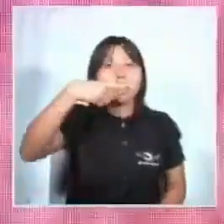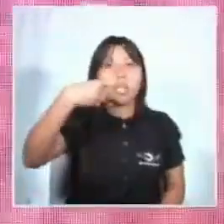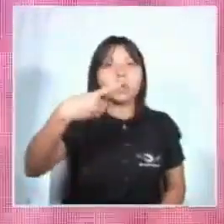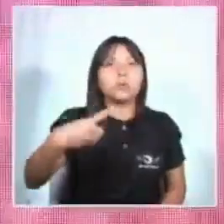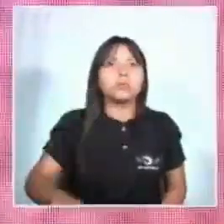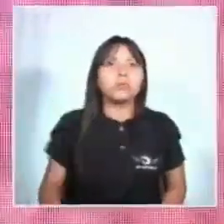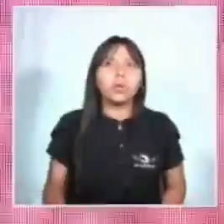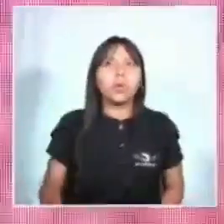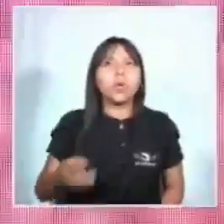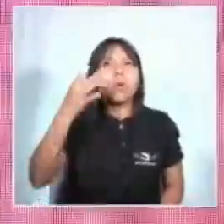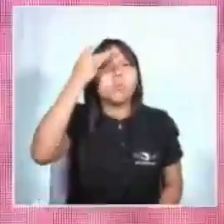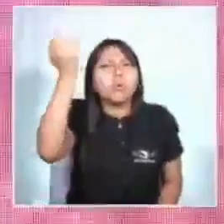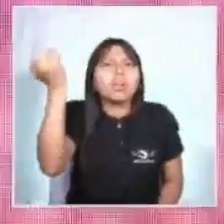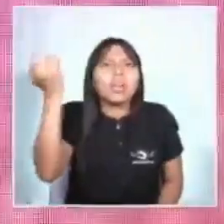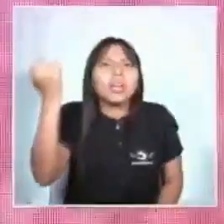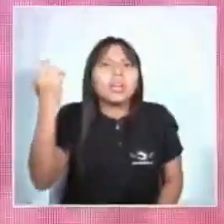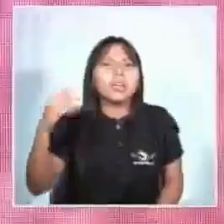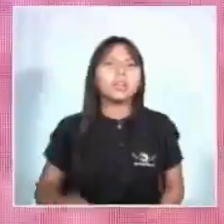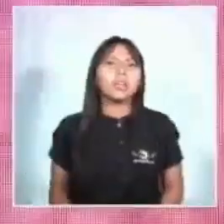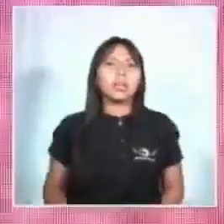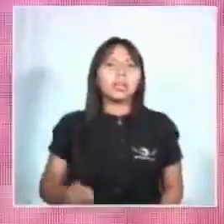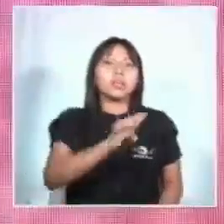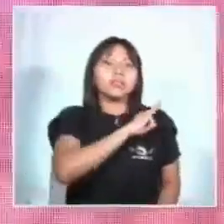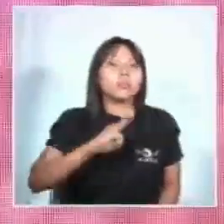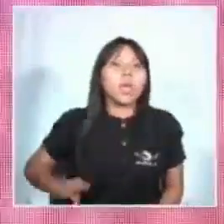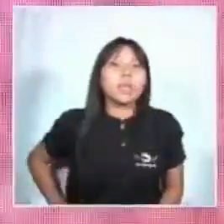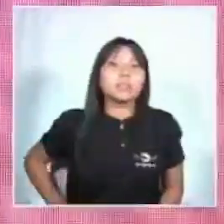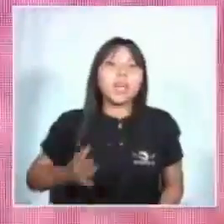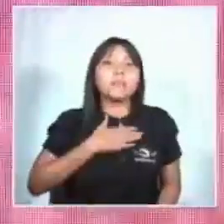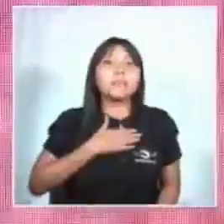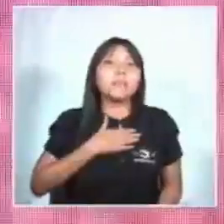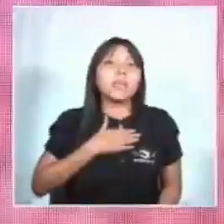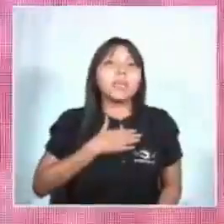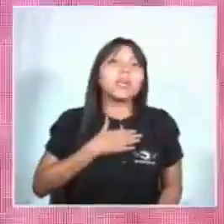¿a qué se debe que su majestad me trate así?